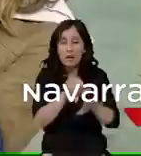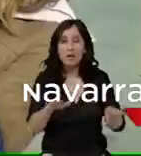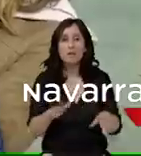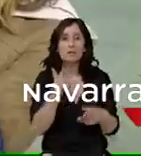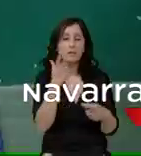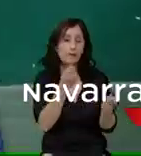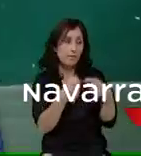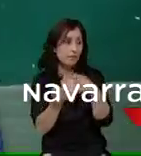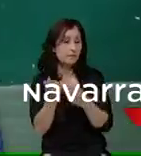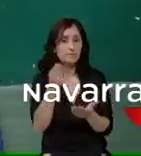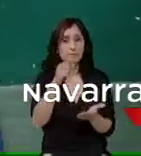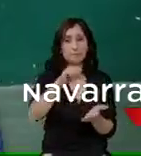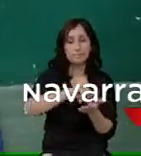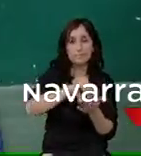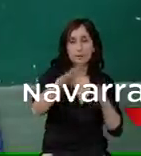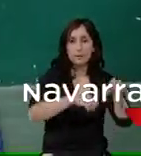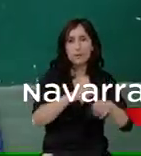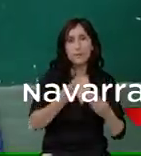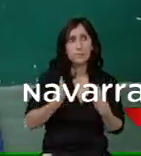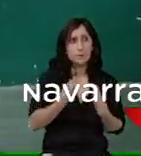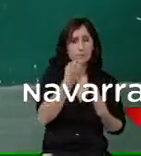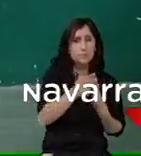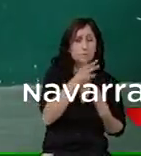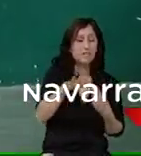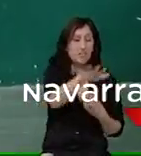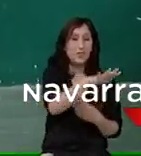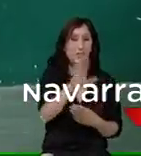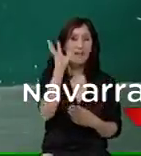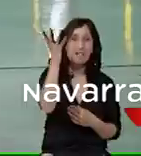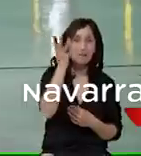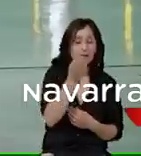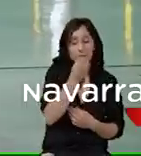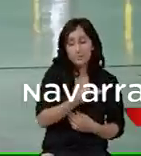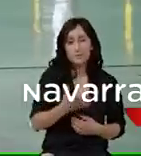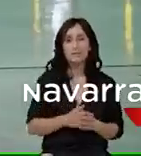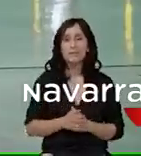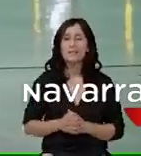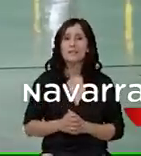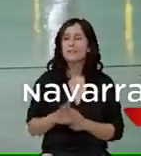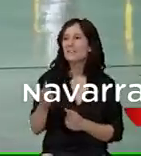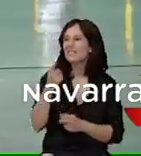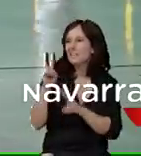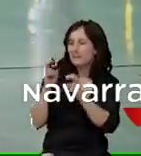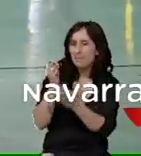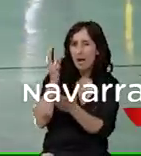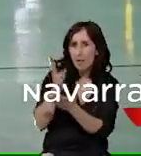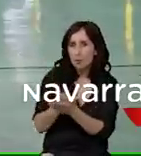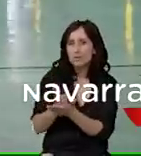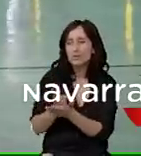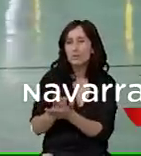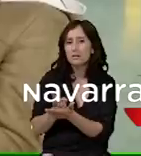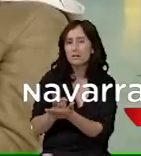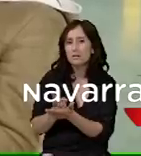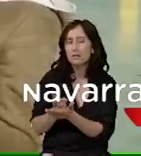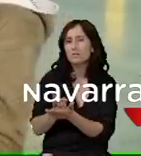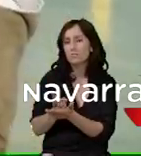centro comercial, no sé. Es una vida muy buena. El clima de la Florida, pues no puedo pedir más. Y el tema de las apuestas, ¿no os,